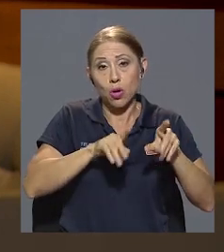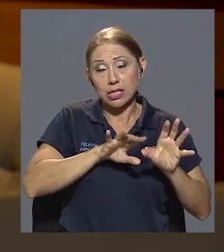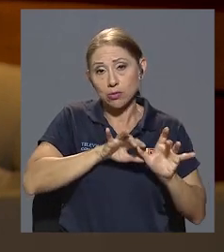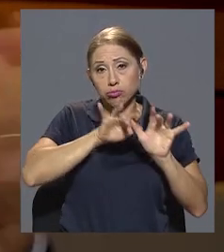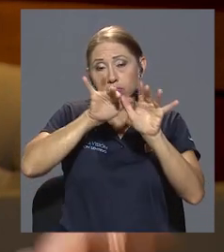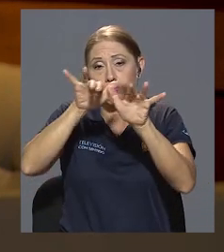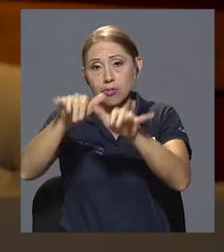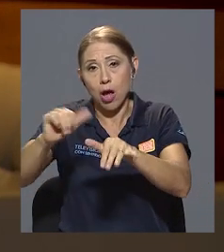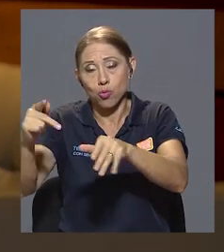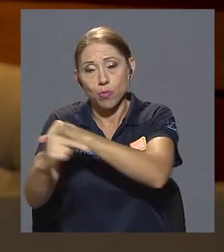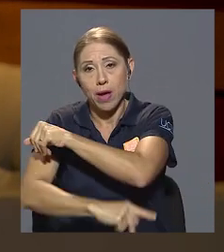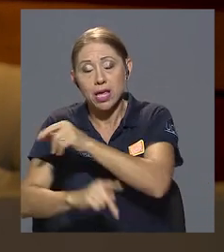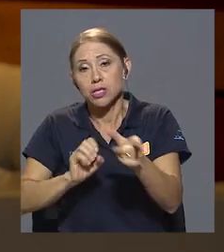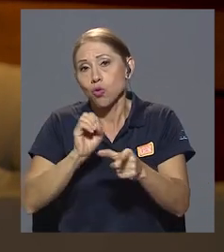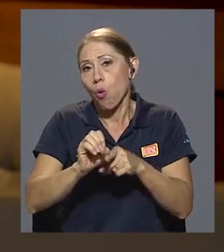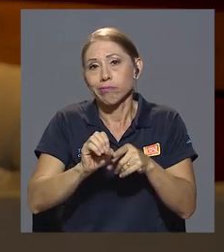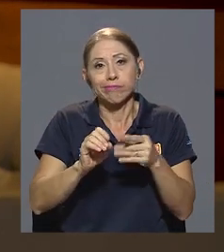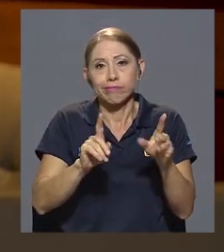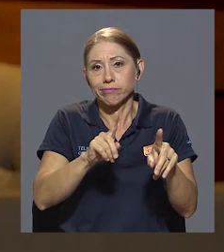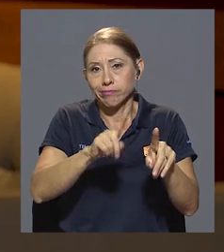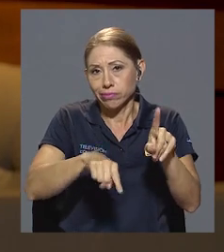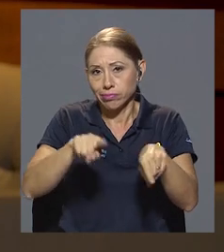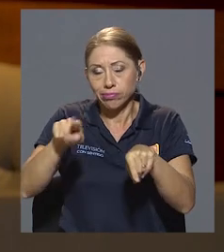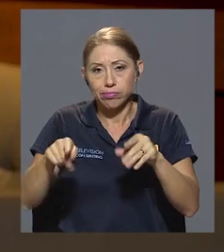a otro o entre los países en general